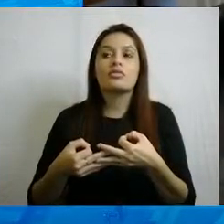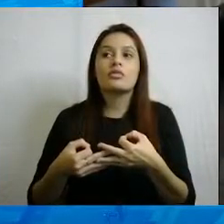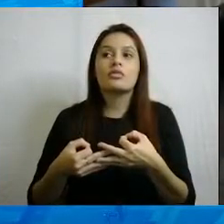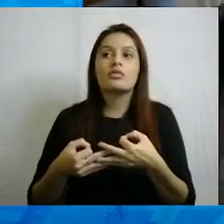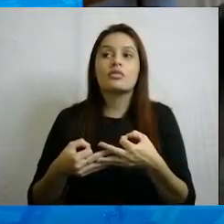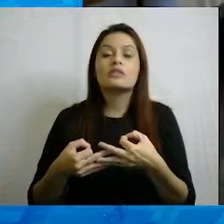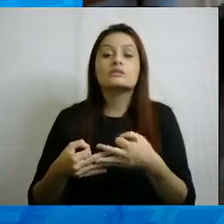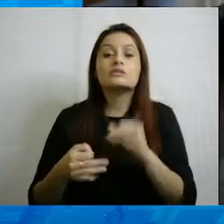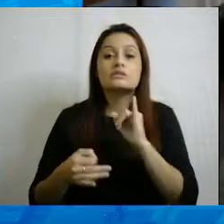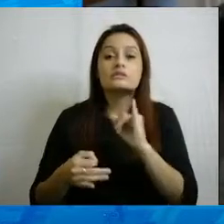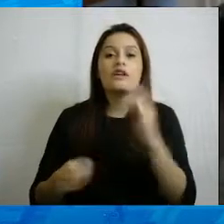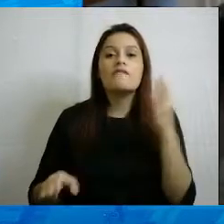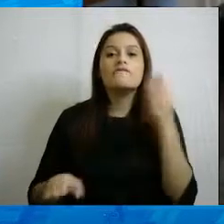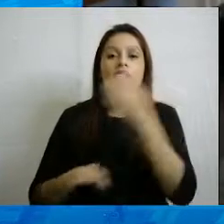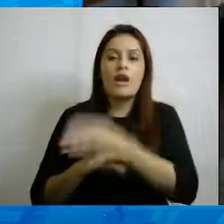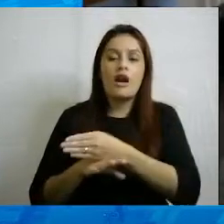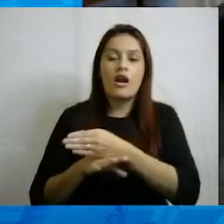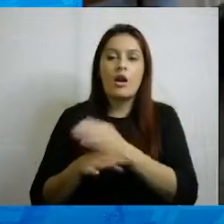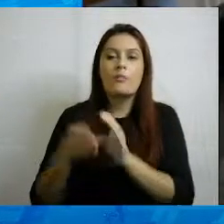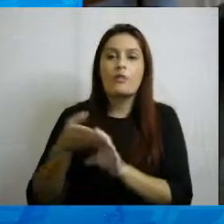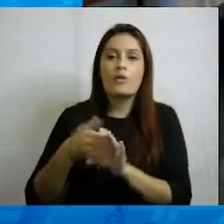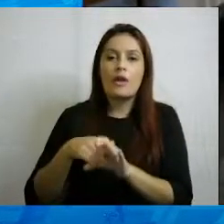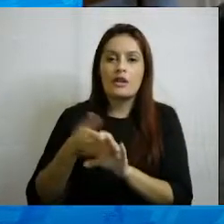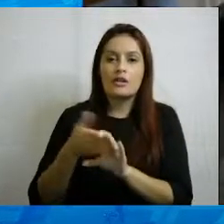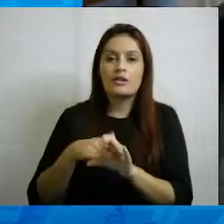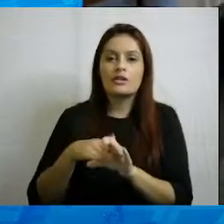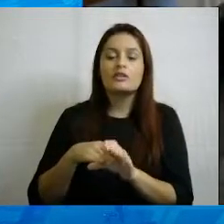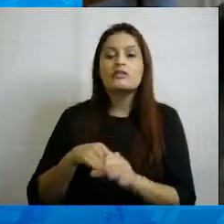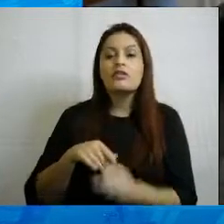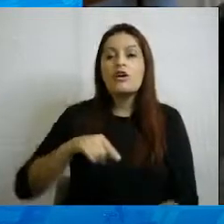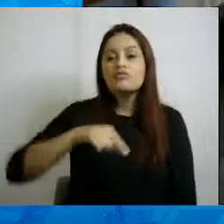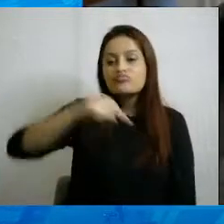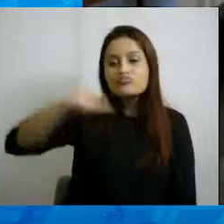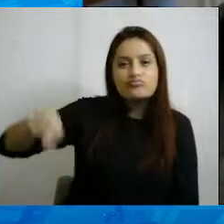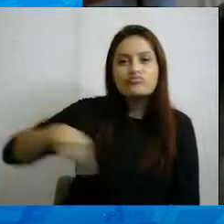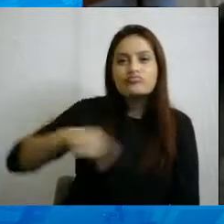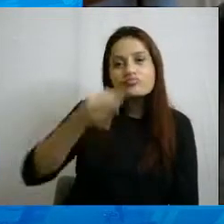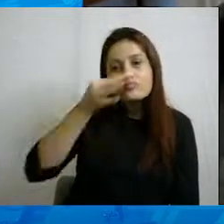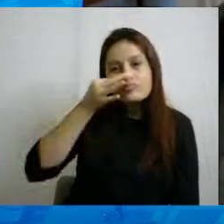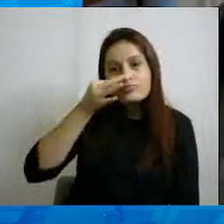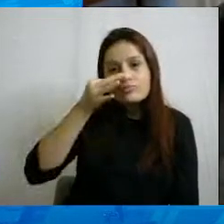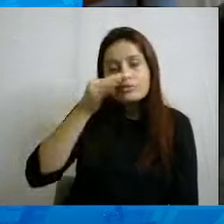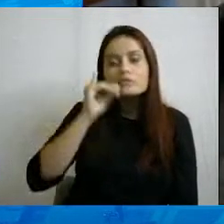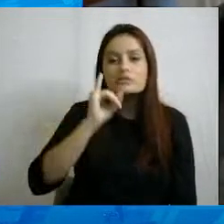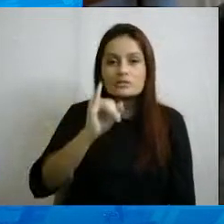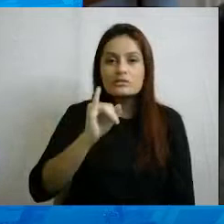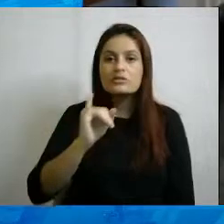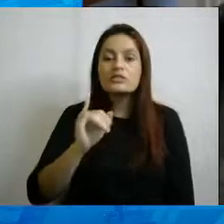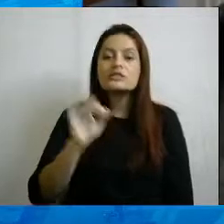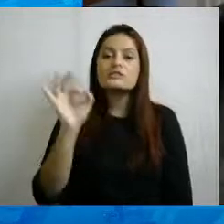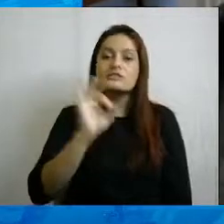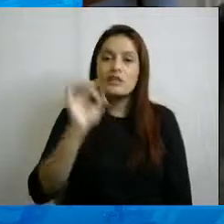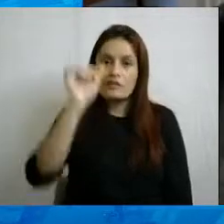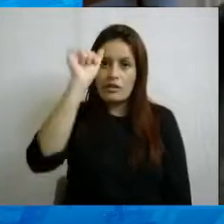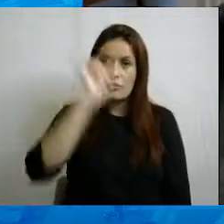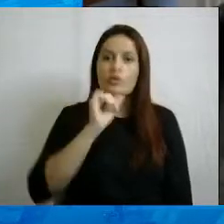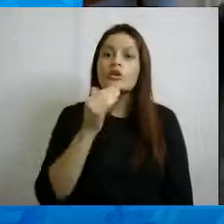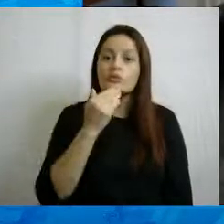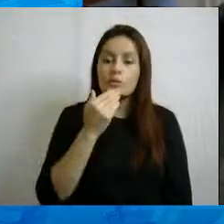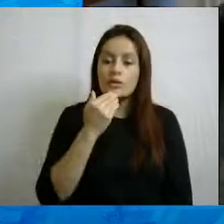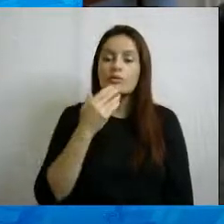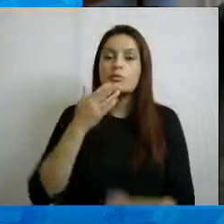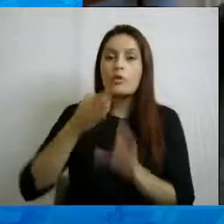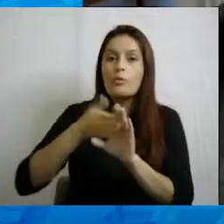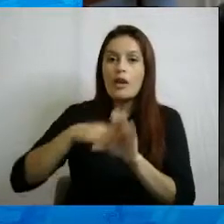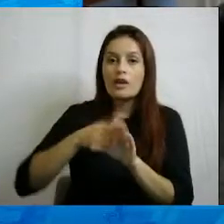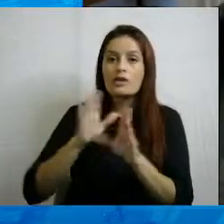está presente en Pomaire, los terrenos se realizan, nosotros nos juntamos con la Junta de Vecinos la semana pasada, estuvimos en Pomaire también con la